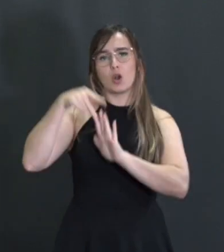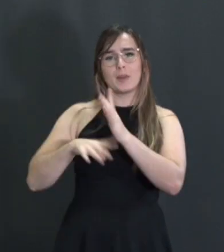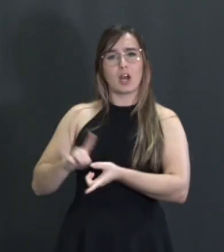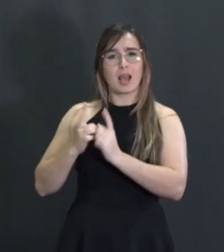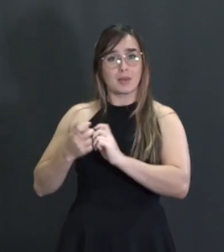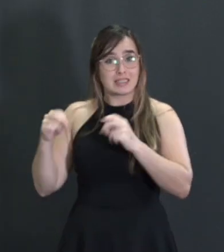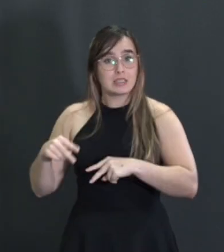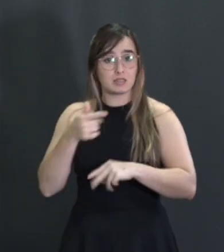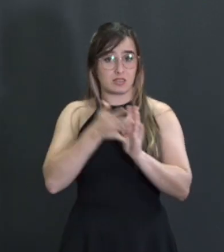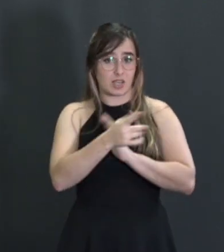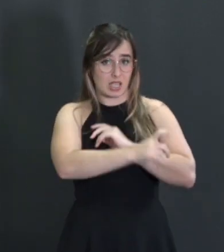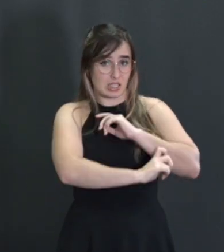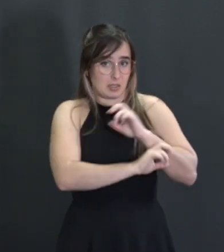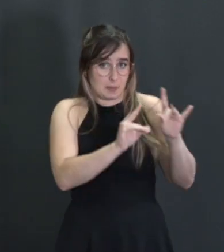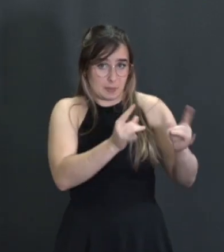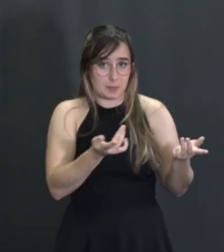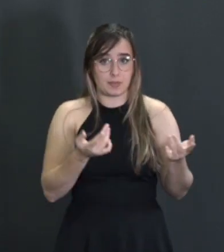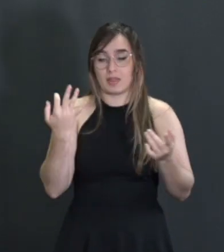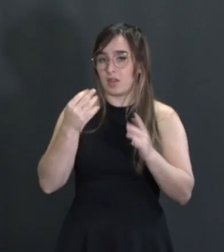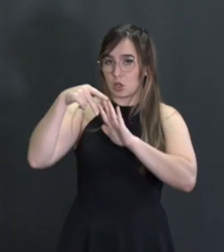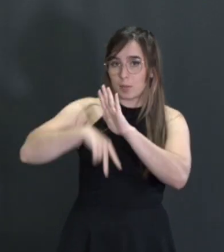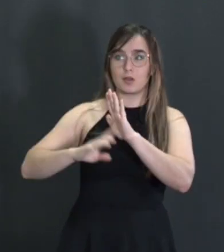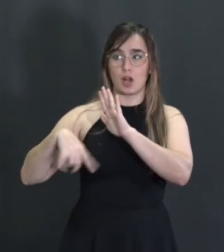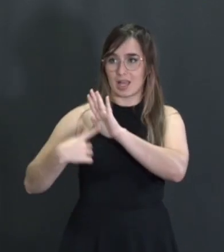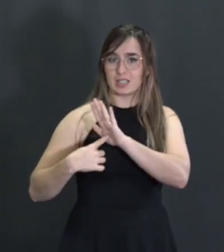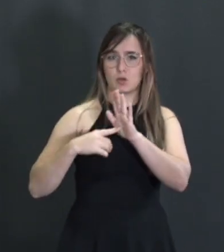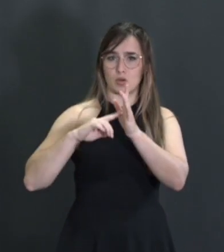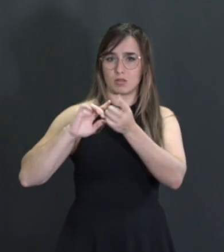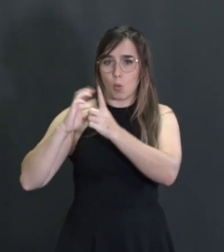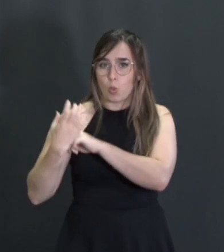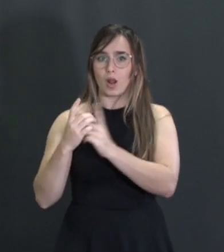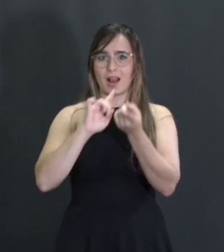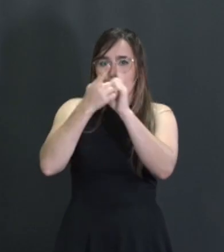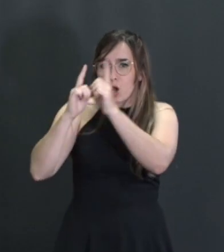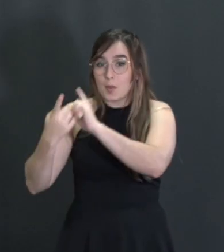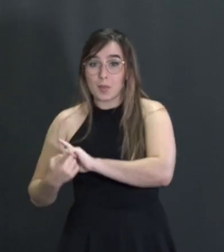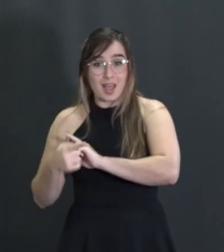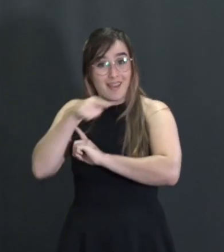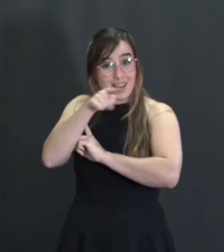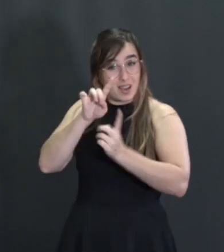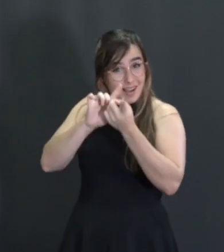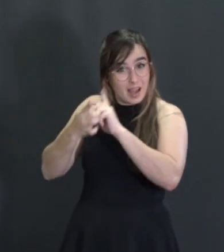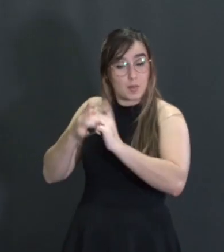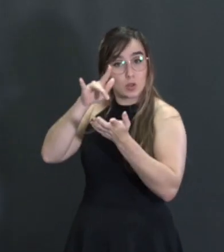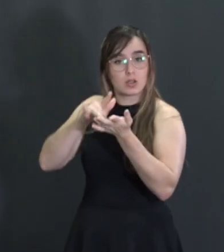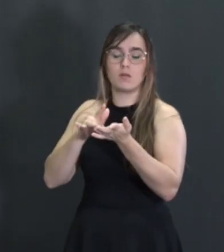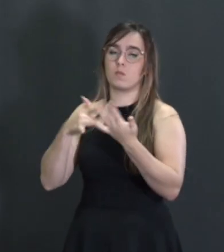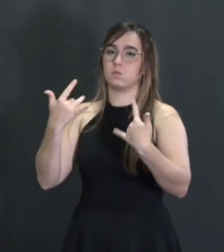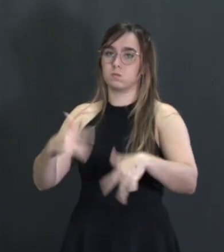de cambios legislativos, de cambios culturales. Y eso es un puzzle muy complejo de